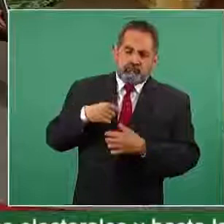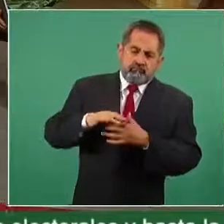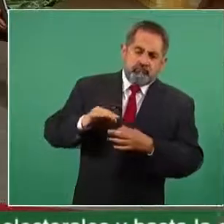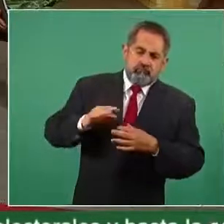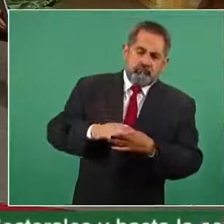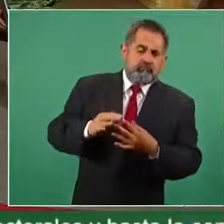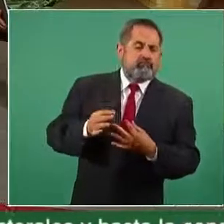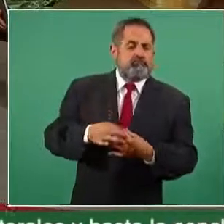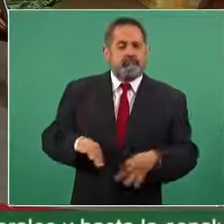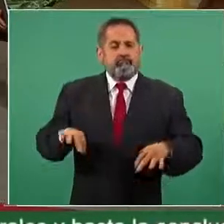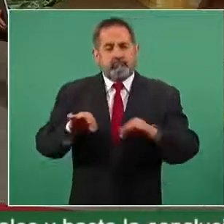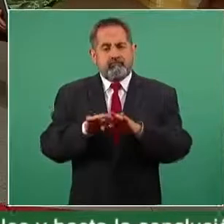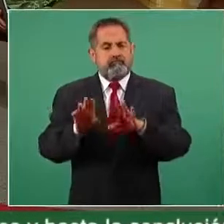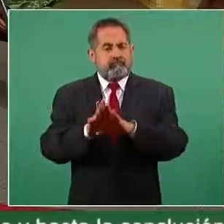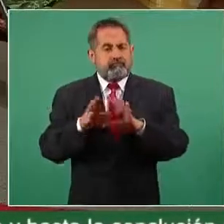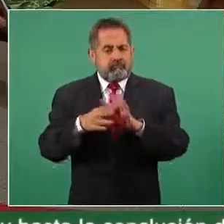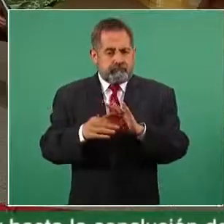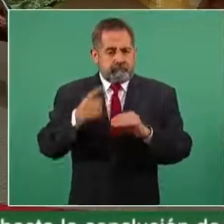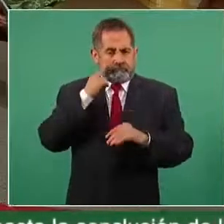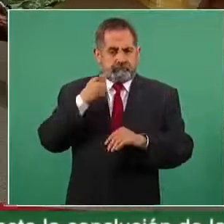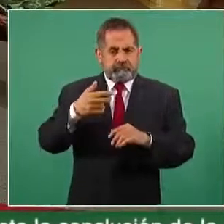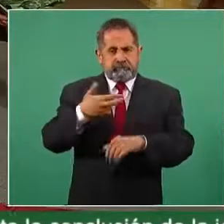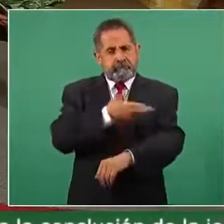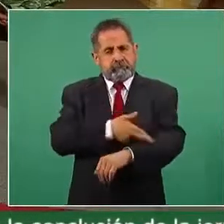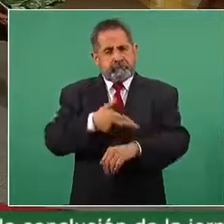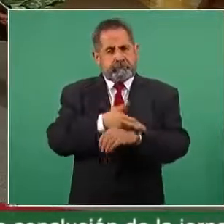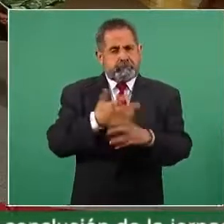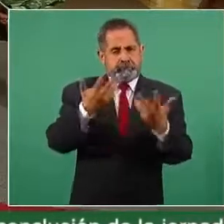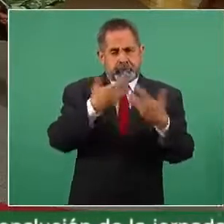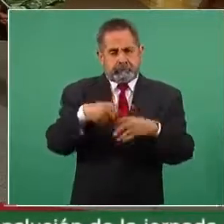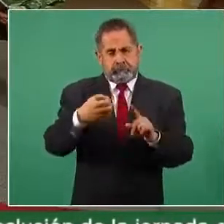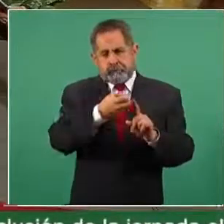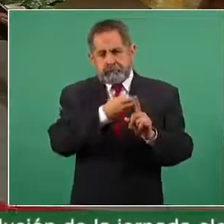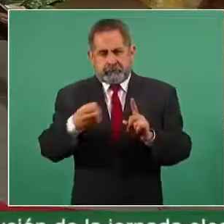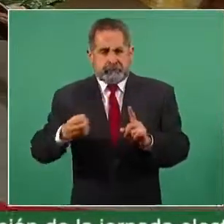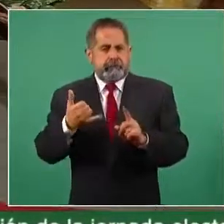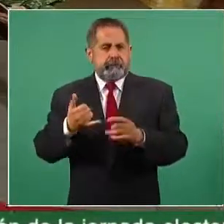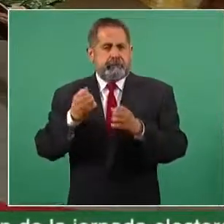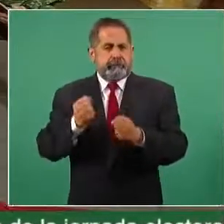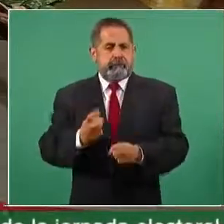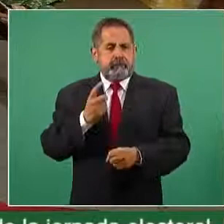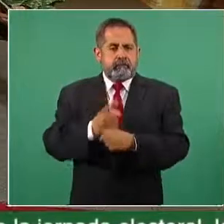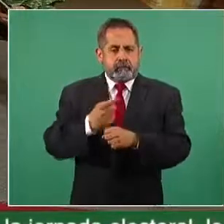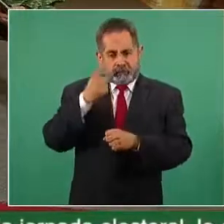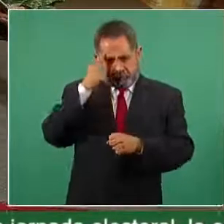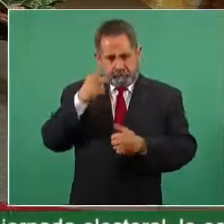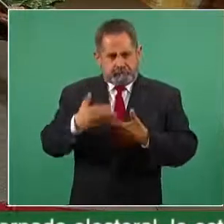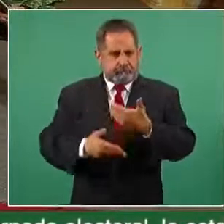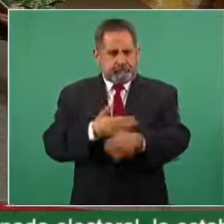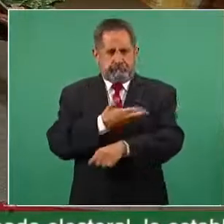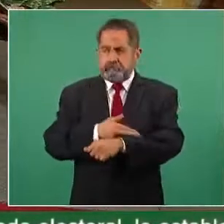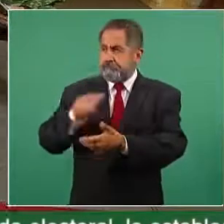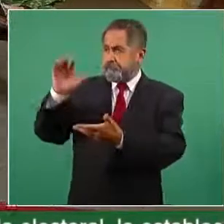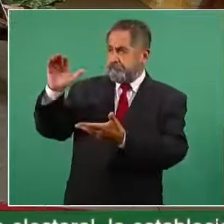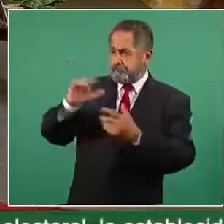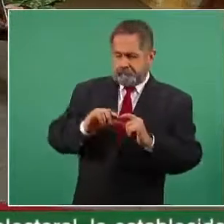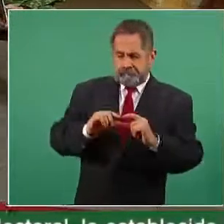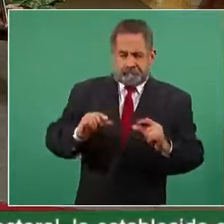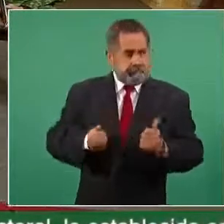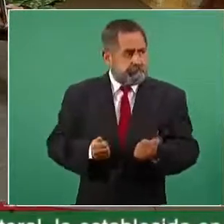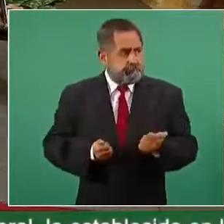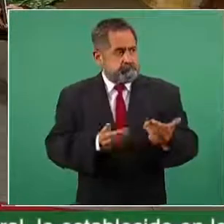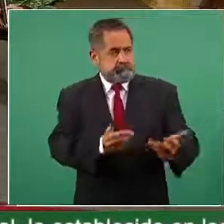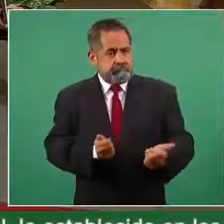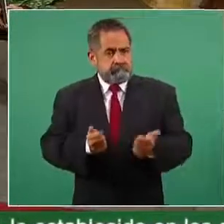cuán importante es la logística y la seguridad para contar con este producto biológico de